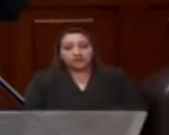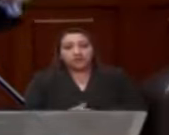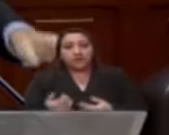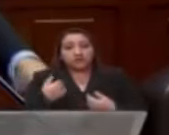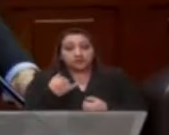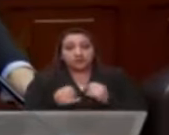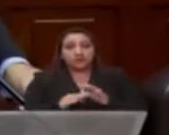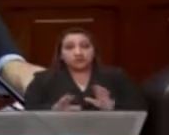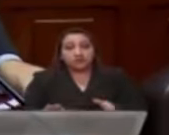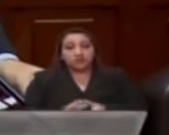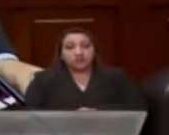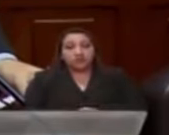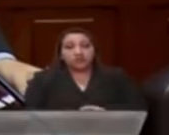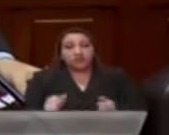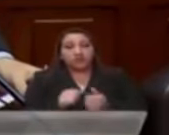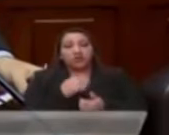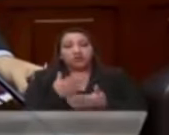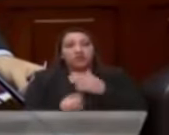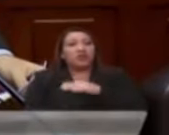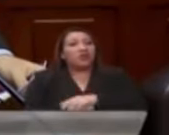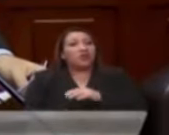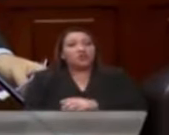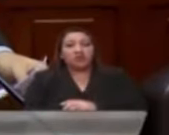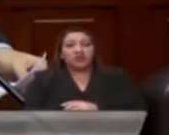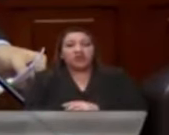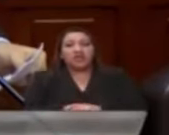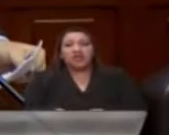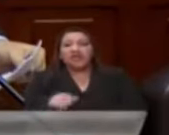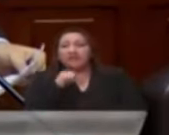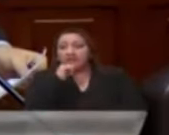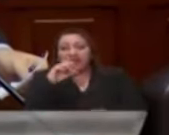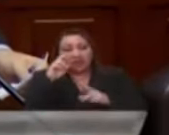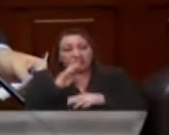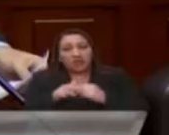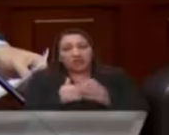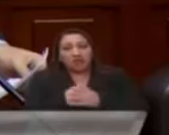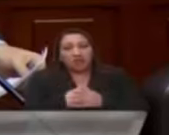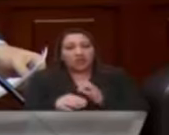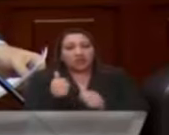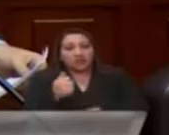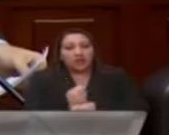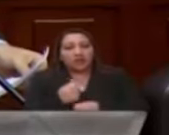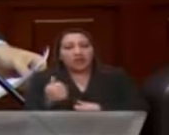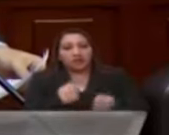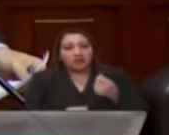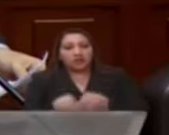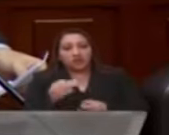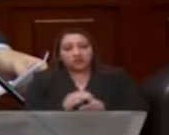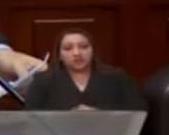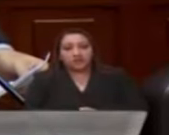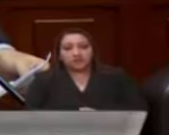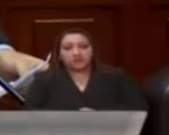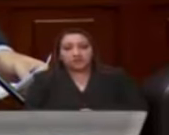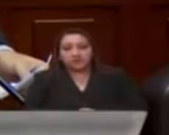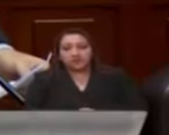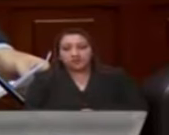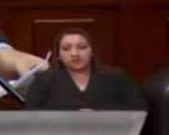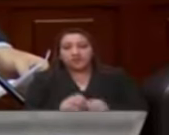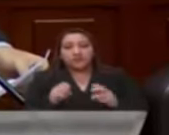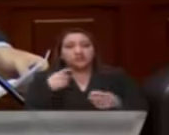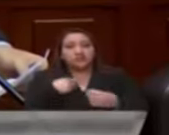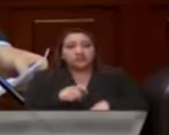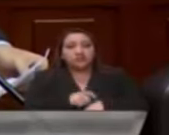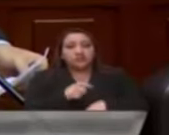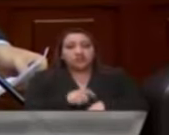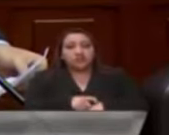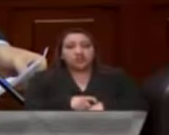Tenemos que terminar con la corrupción y la impunidad, hacer eficiente la administración de justicia, dejar de perder